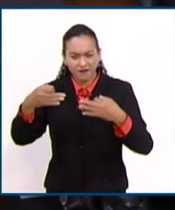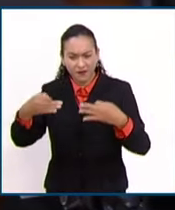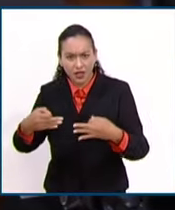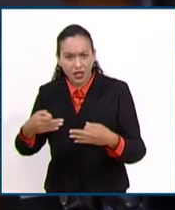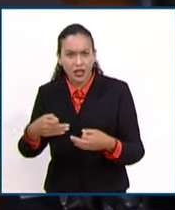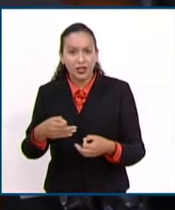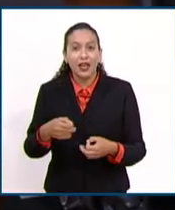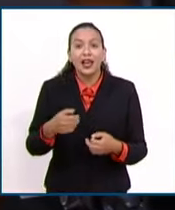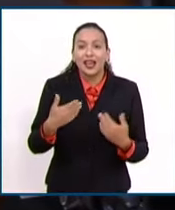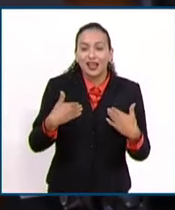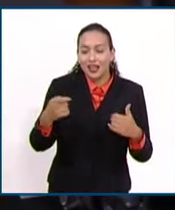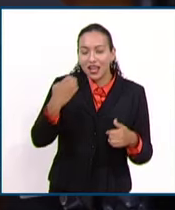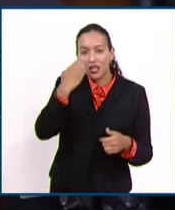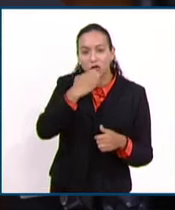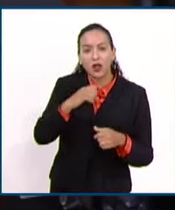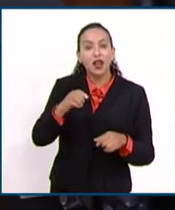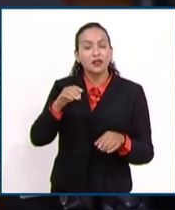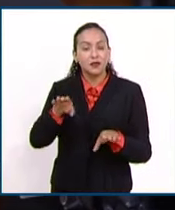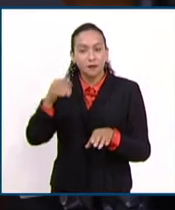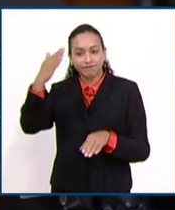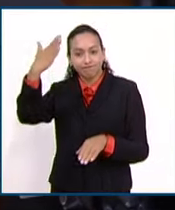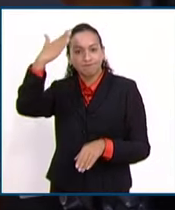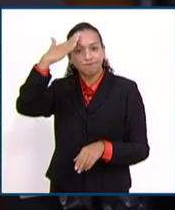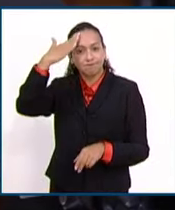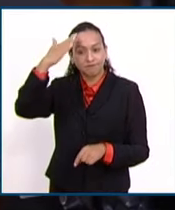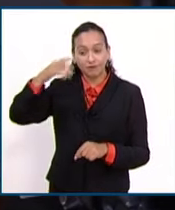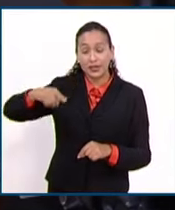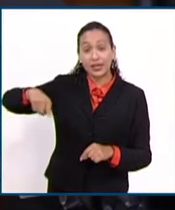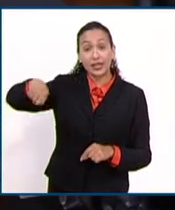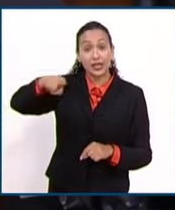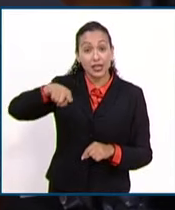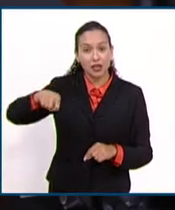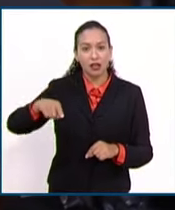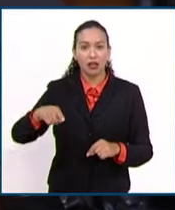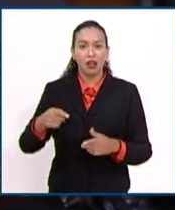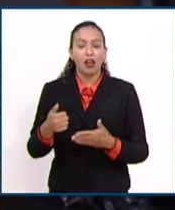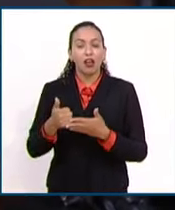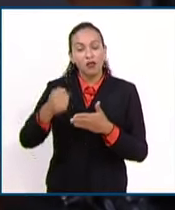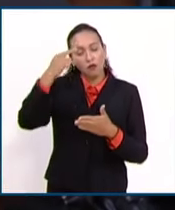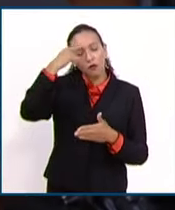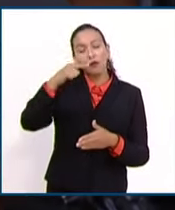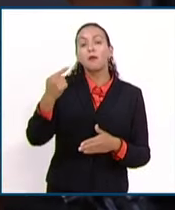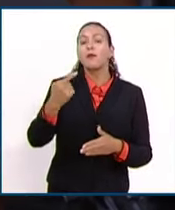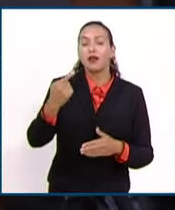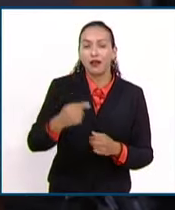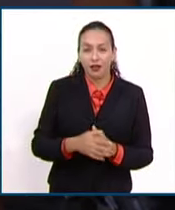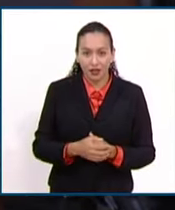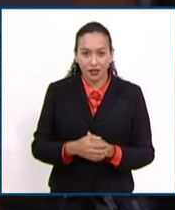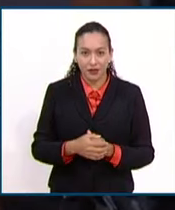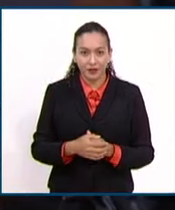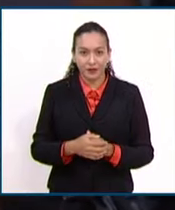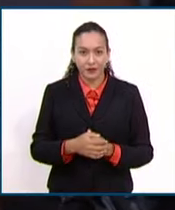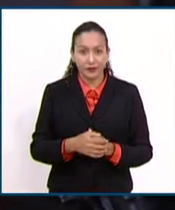del faro de la academia debe calibrarse hacia el sendero por el que